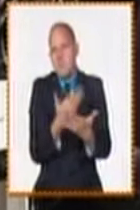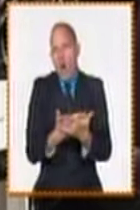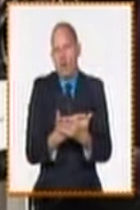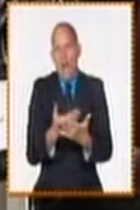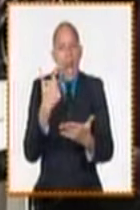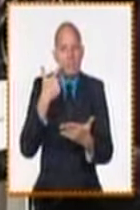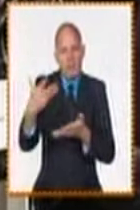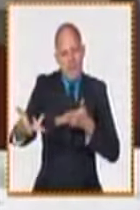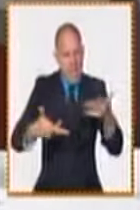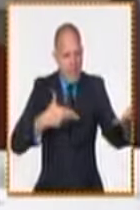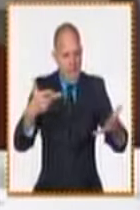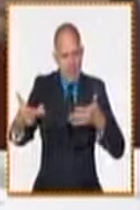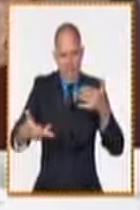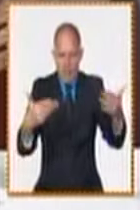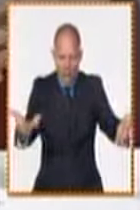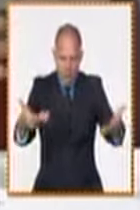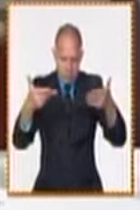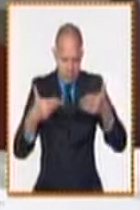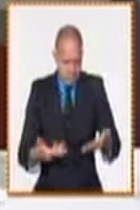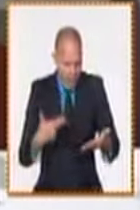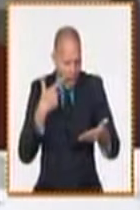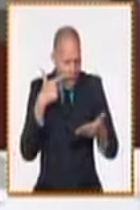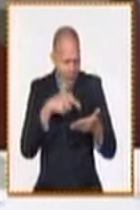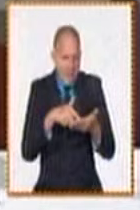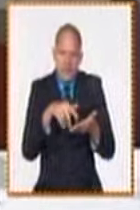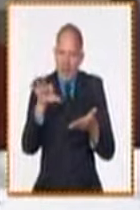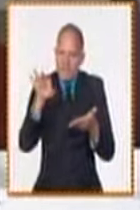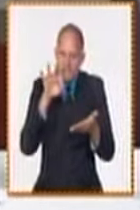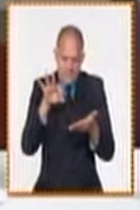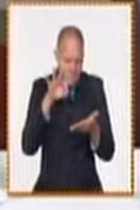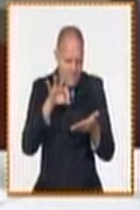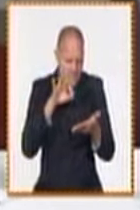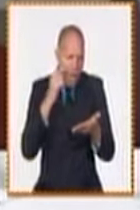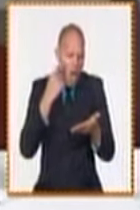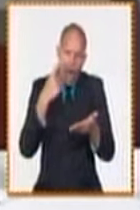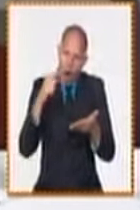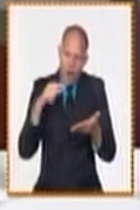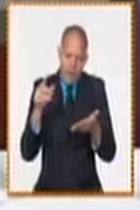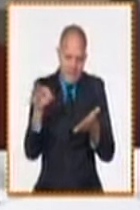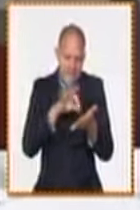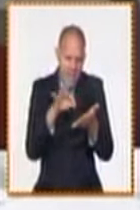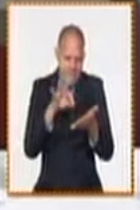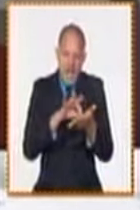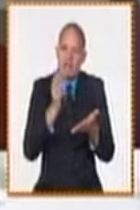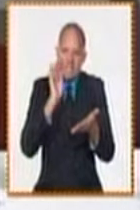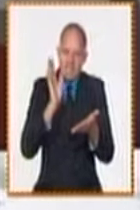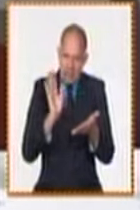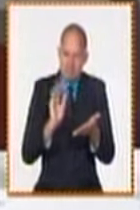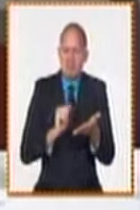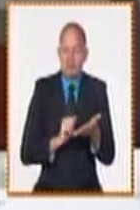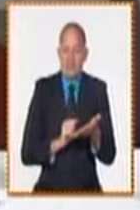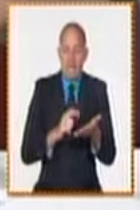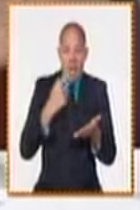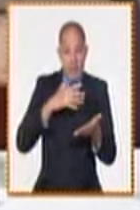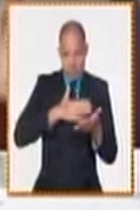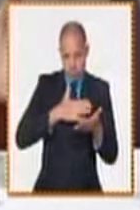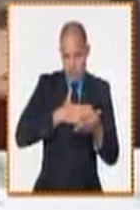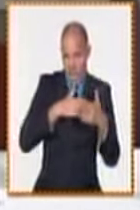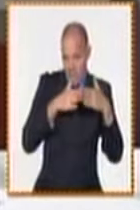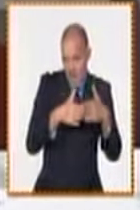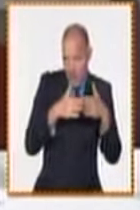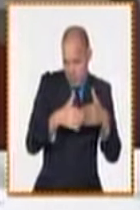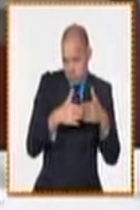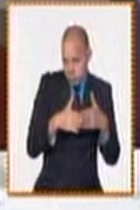talento artístico, con las cosas más significativas de esta provincia, también tratamos de traer aquí, bueno, pues